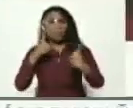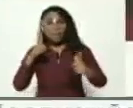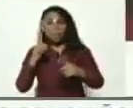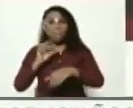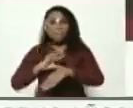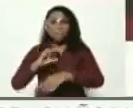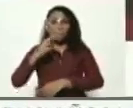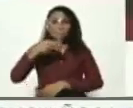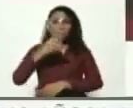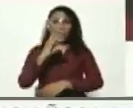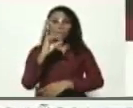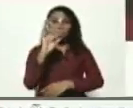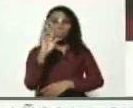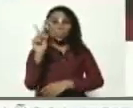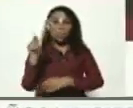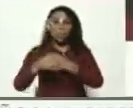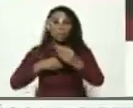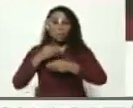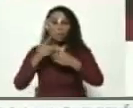Calzadilla. Y a ello dedicó